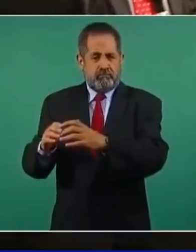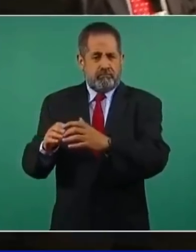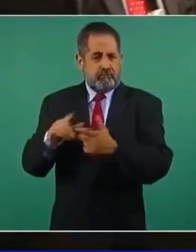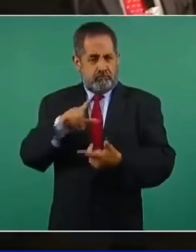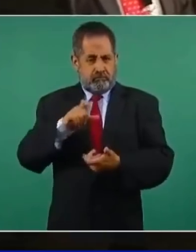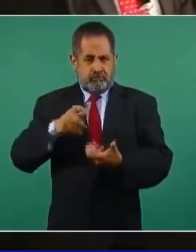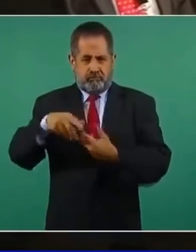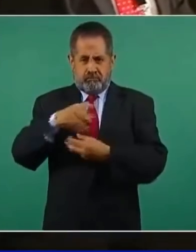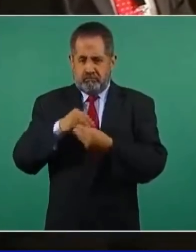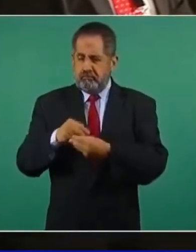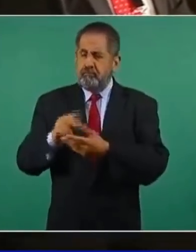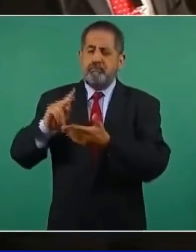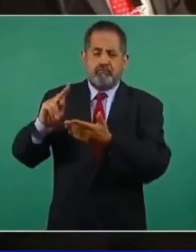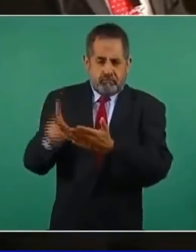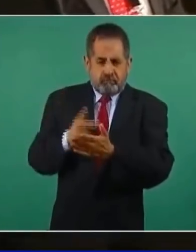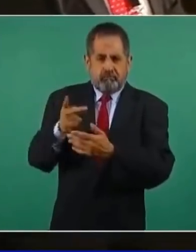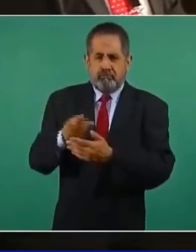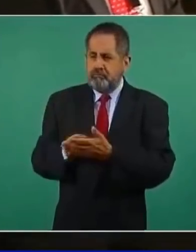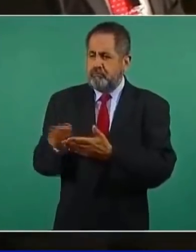podría rehacer